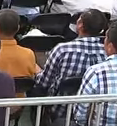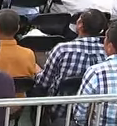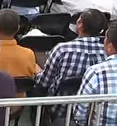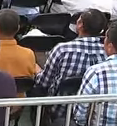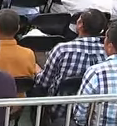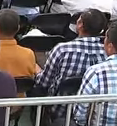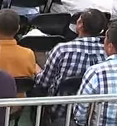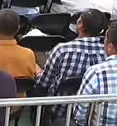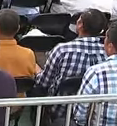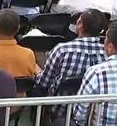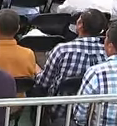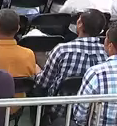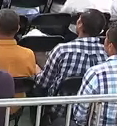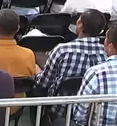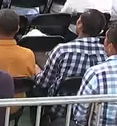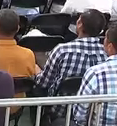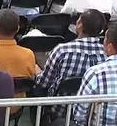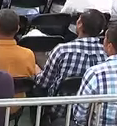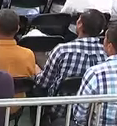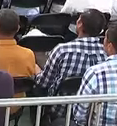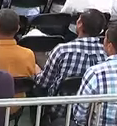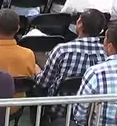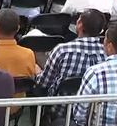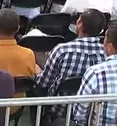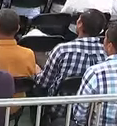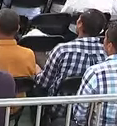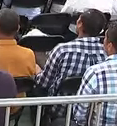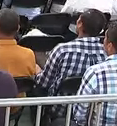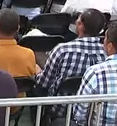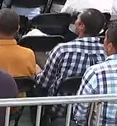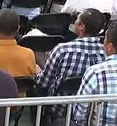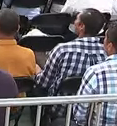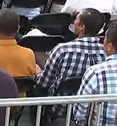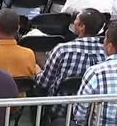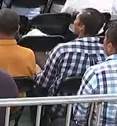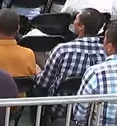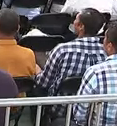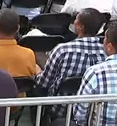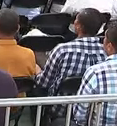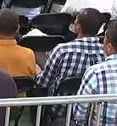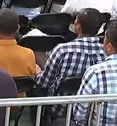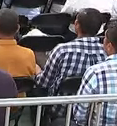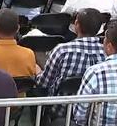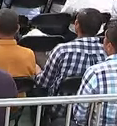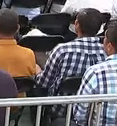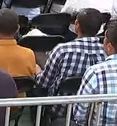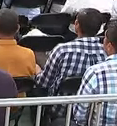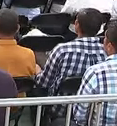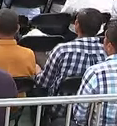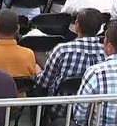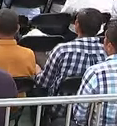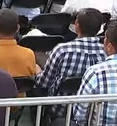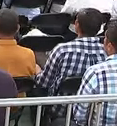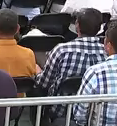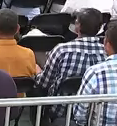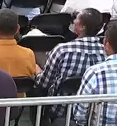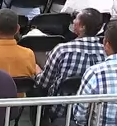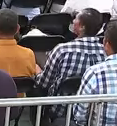A continuación, hace uso de la palabra el director general del Instituto Nacional de los Pueblos Indígenas,